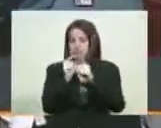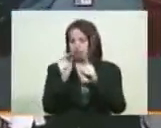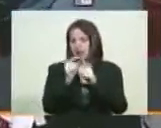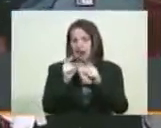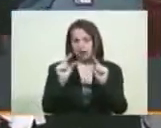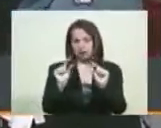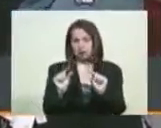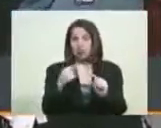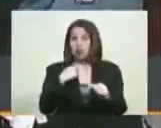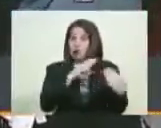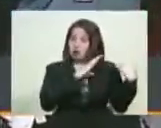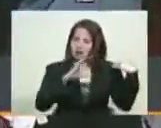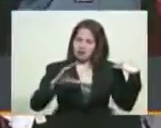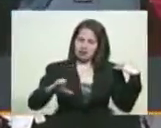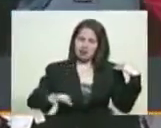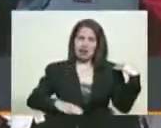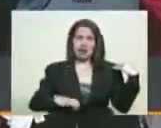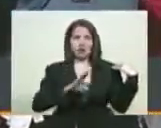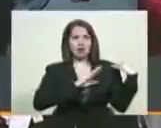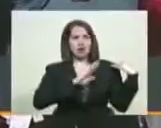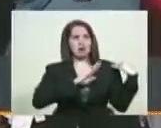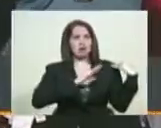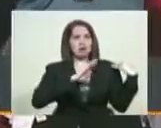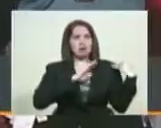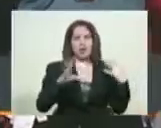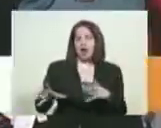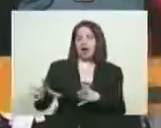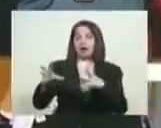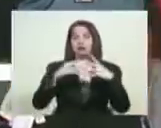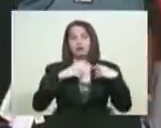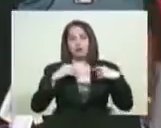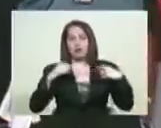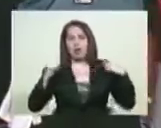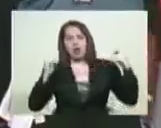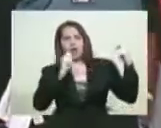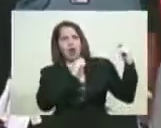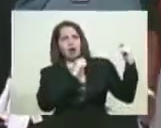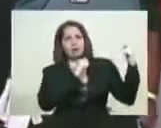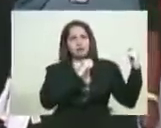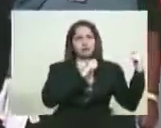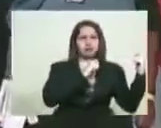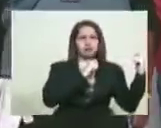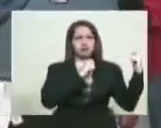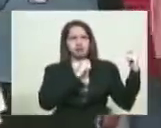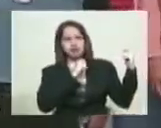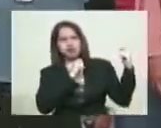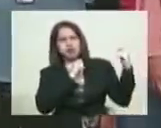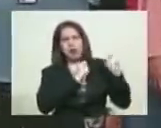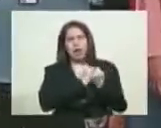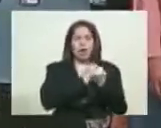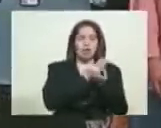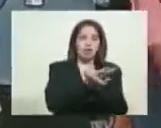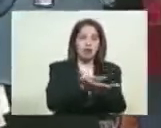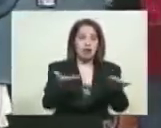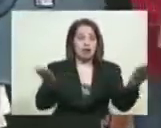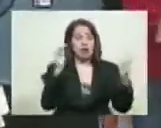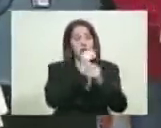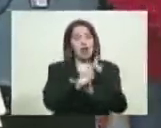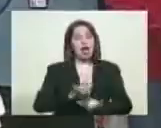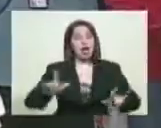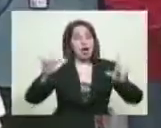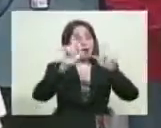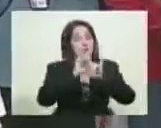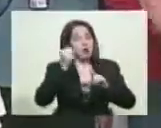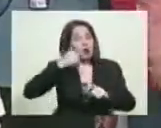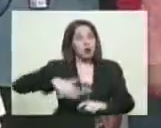yo soy cristiano, el que asume la cruz de Cristo para ir a darle su amor al pueblo, para ir